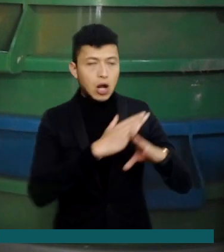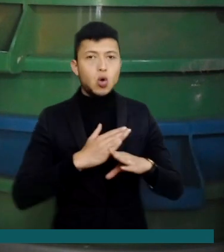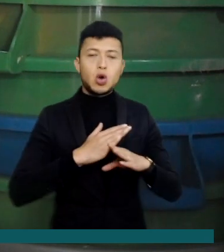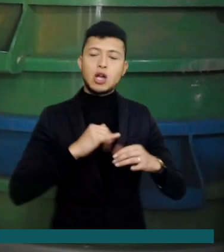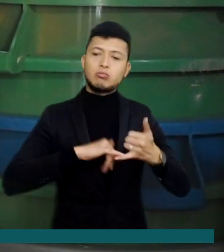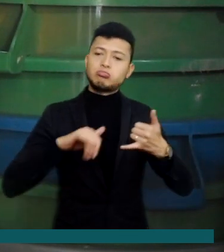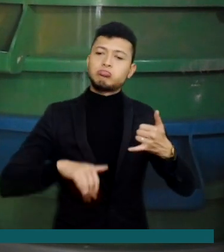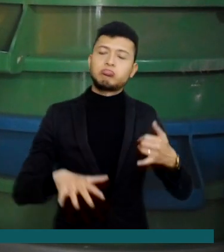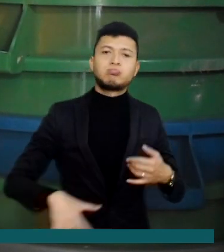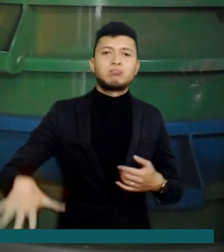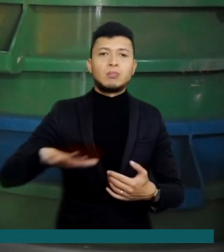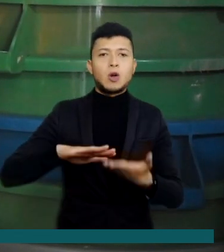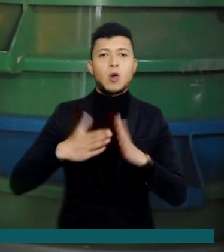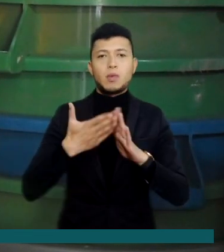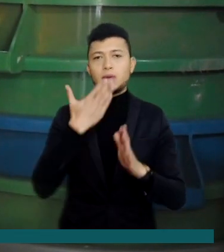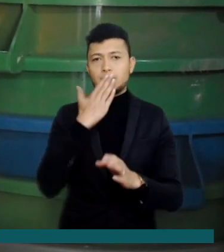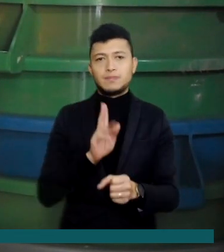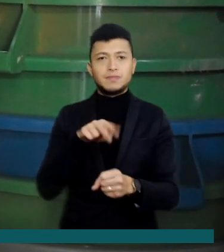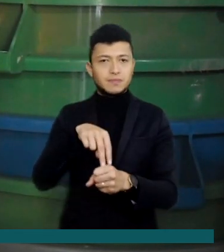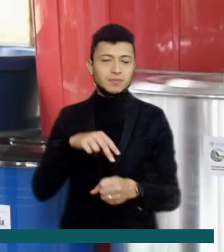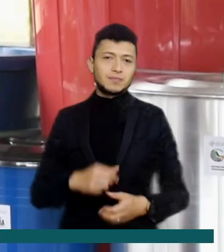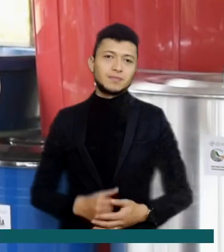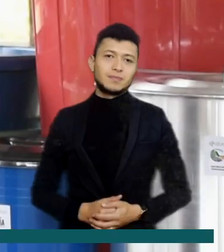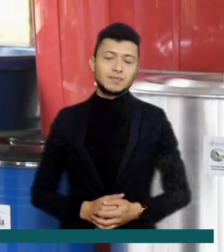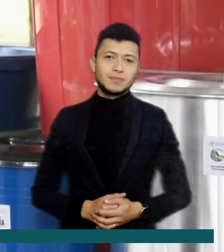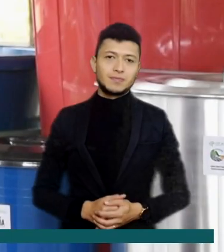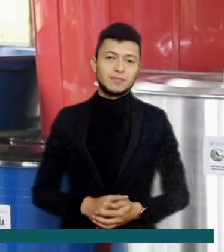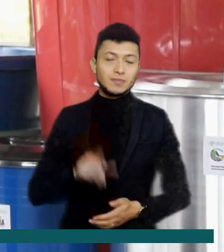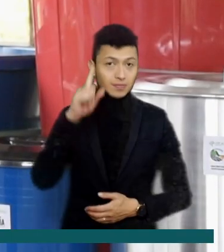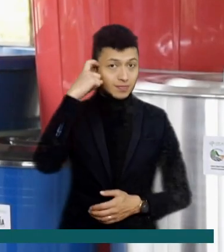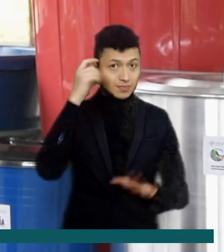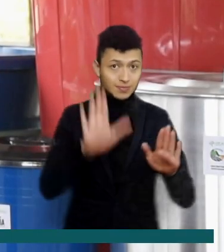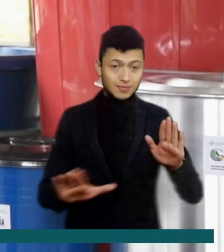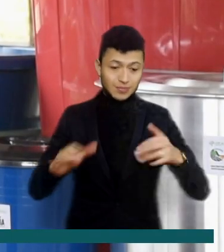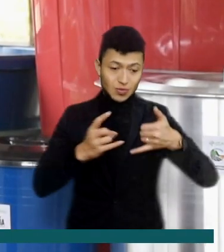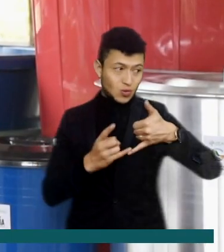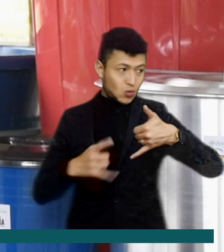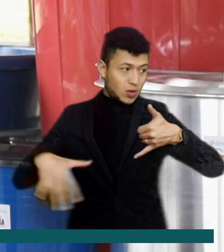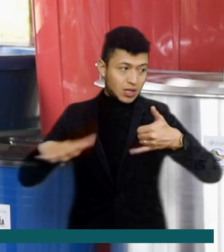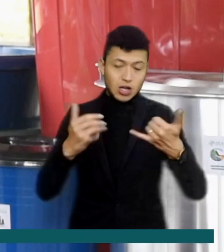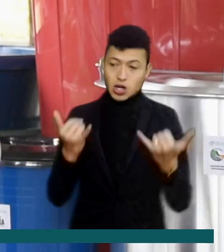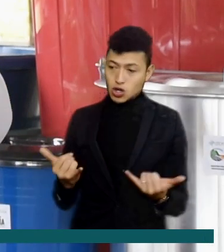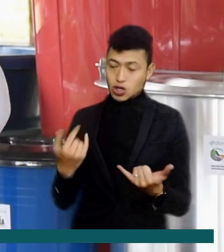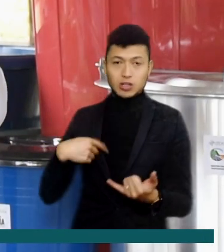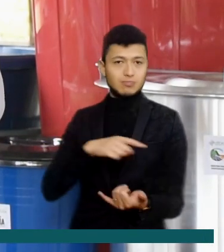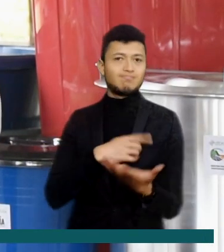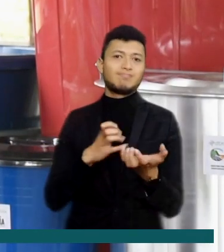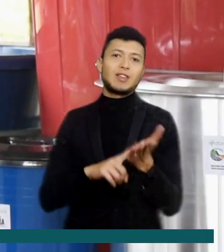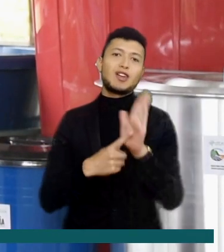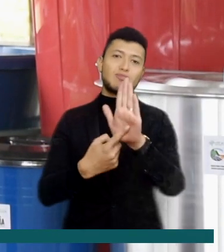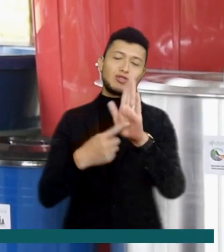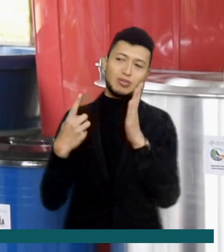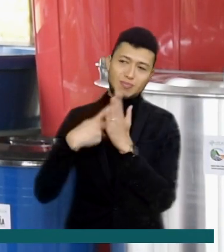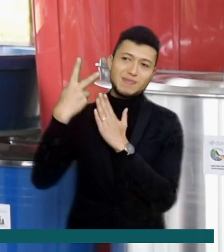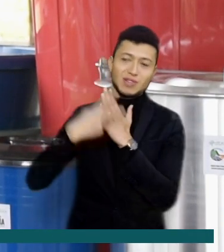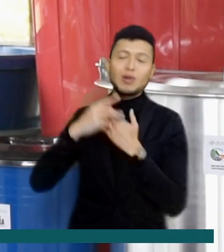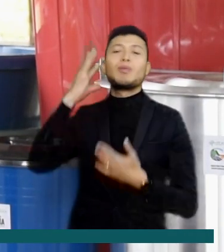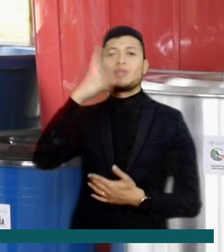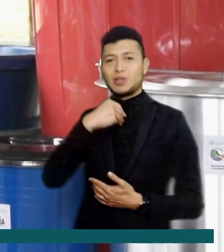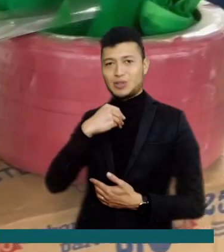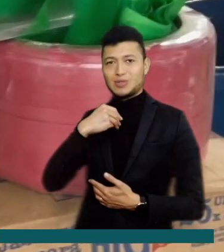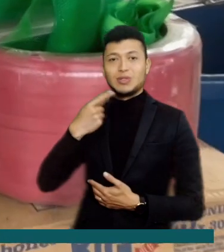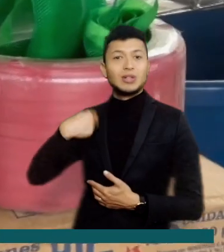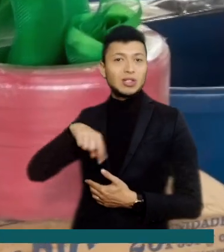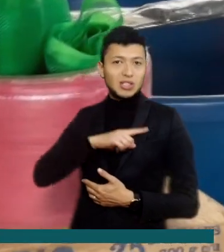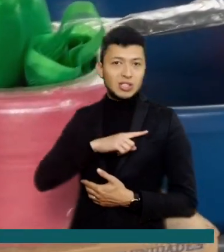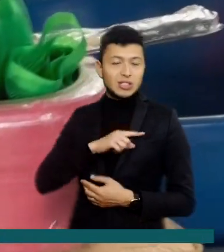seguridad alimentaria de estas comunidades indígenas. Como gobernación del Guainía hoy queremos mostrar este bonito proyecto